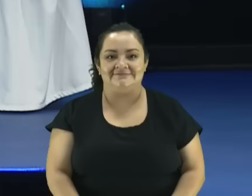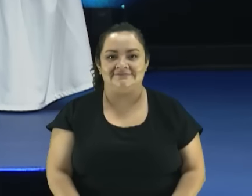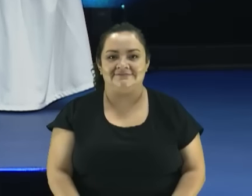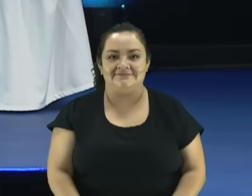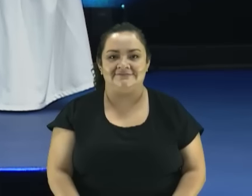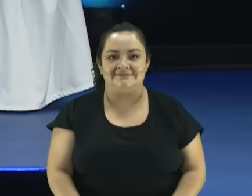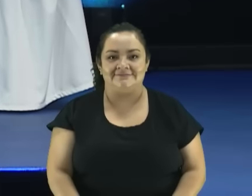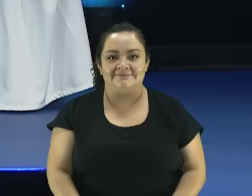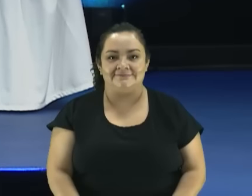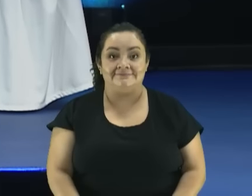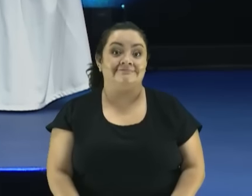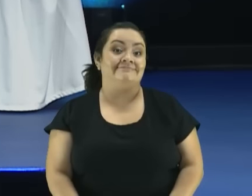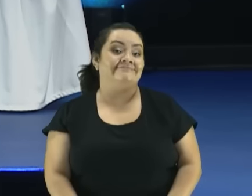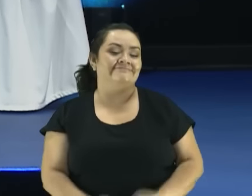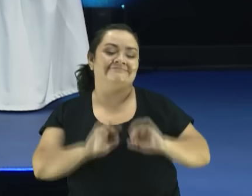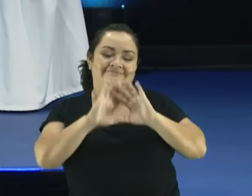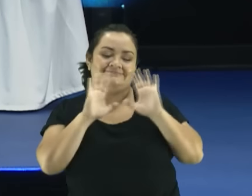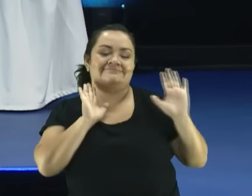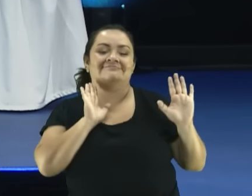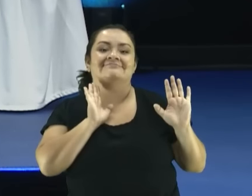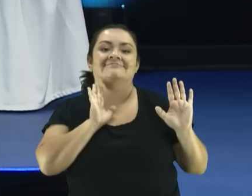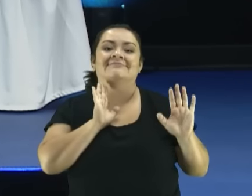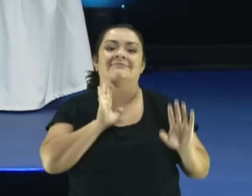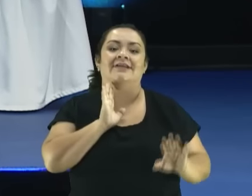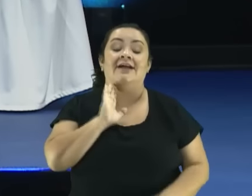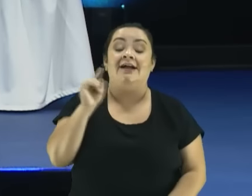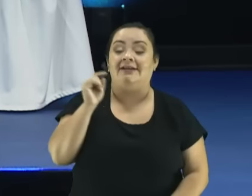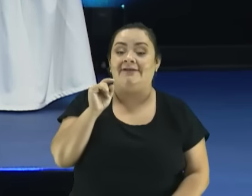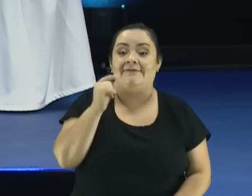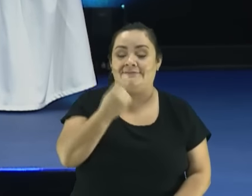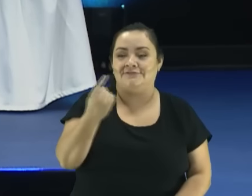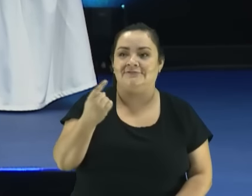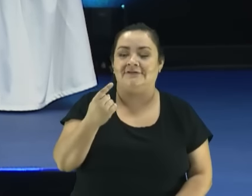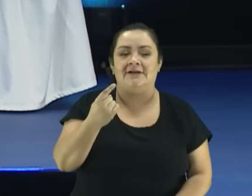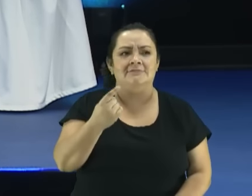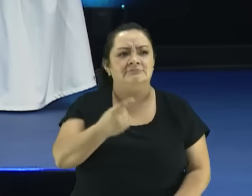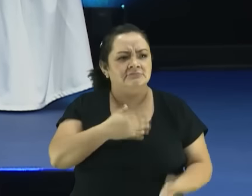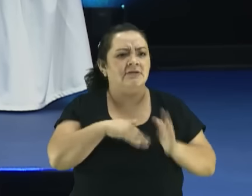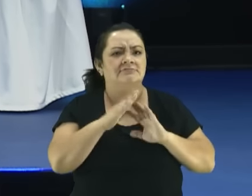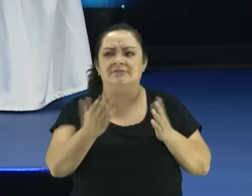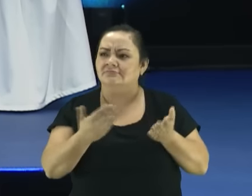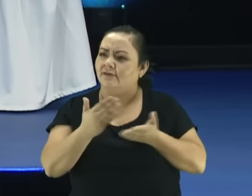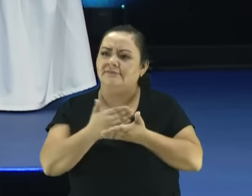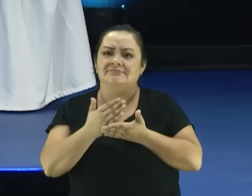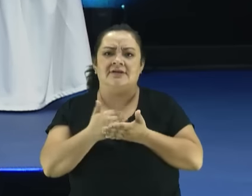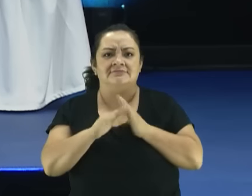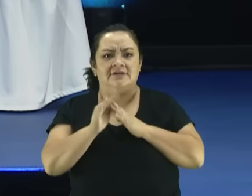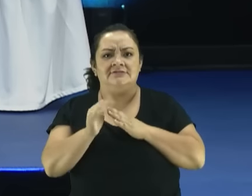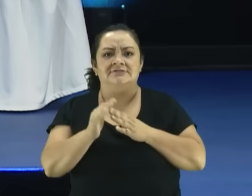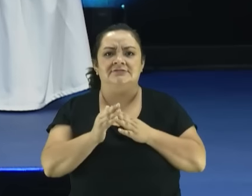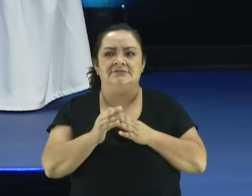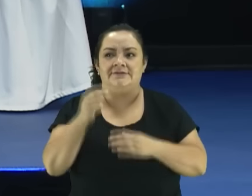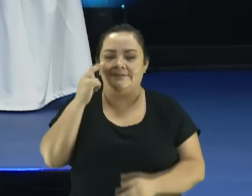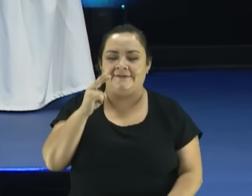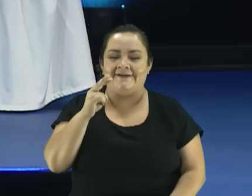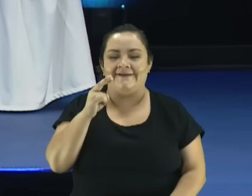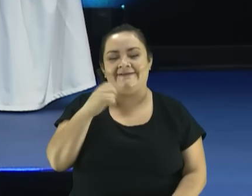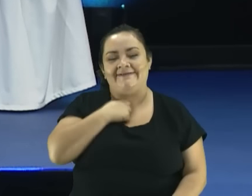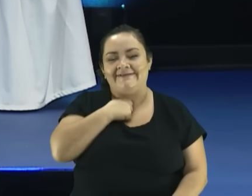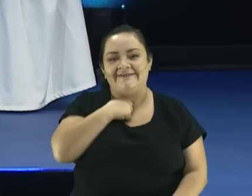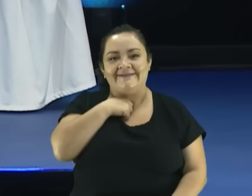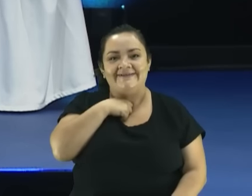suyo claro el exigente el exigente ve al exigente por el